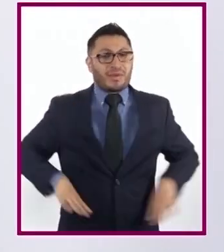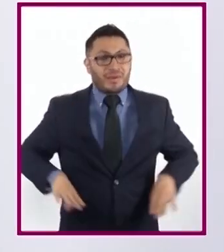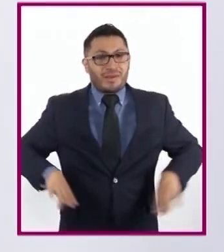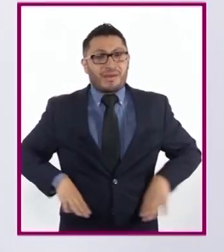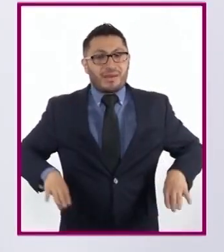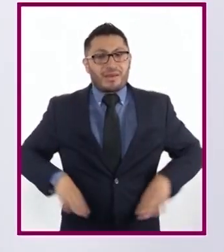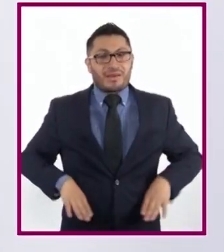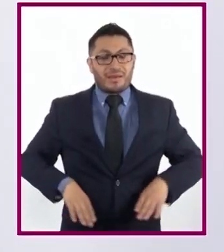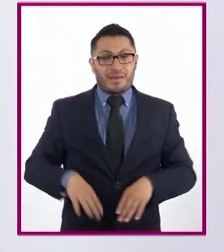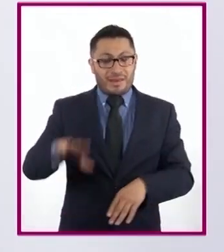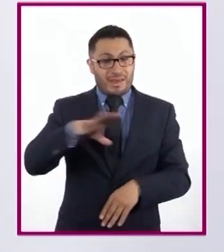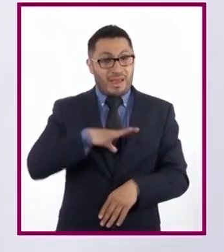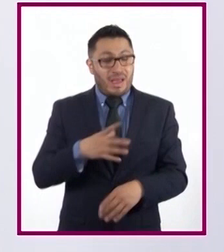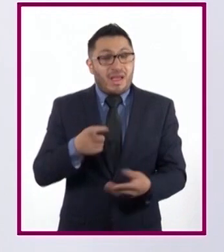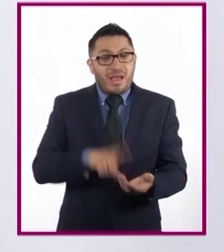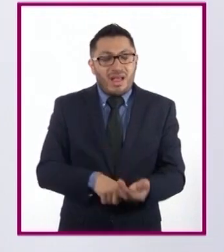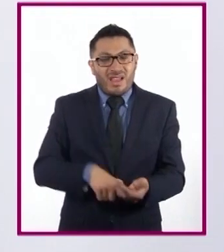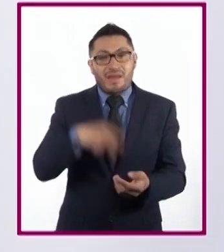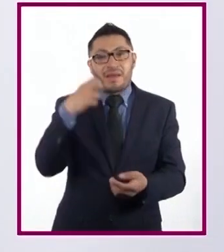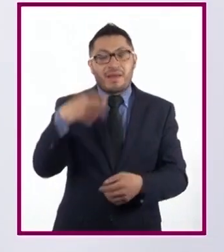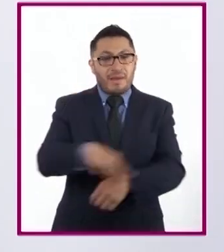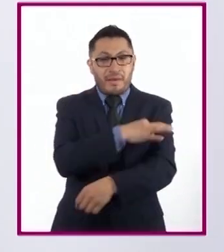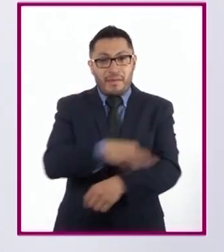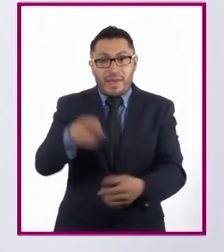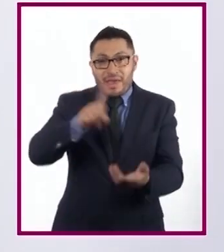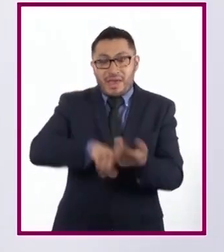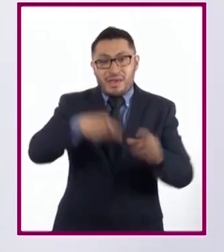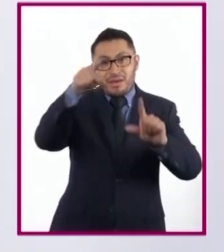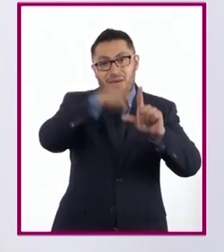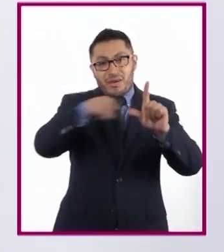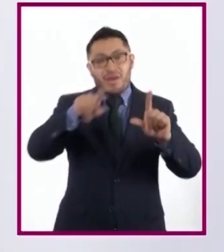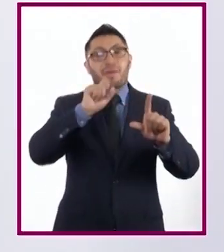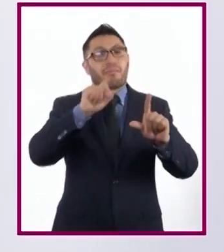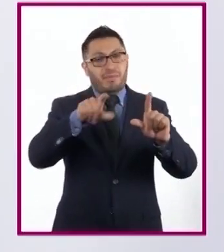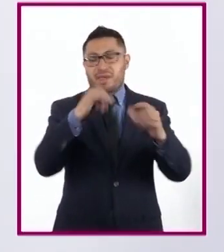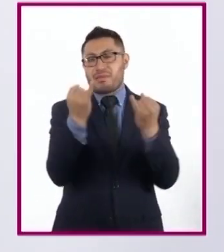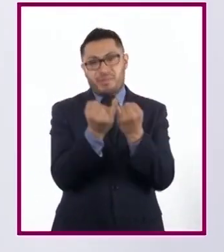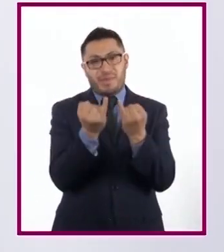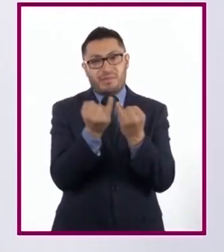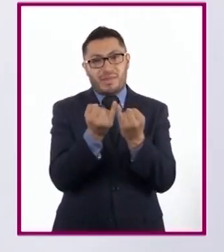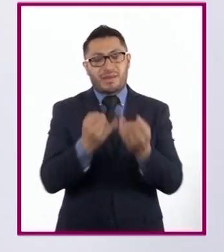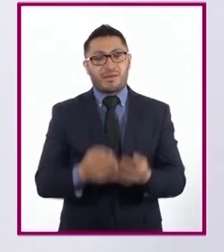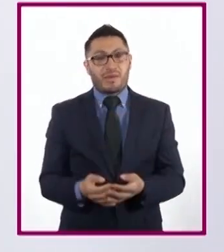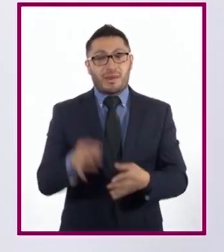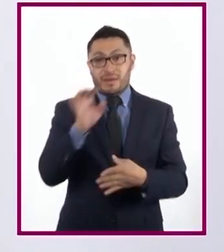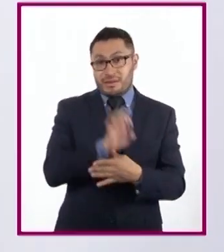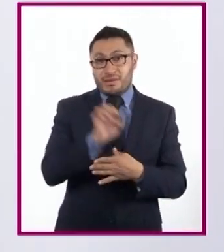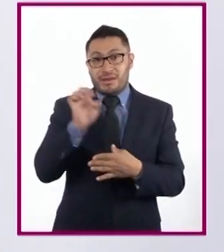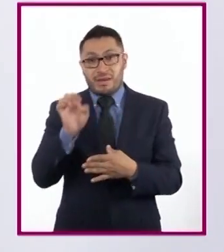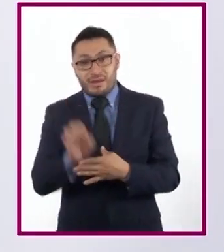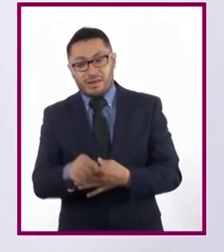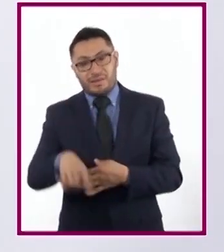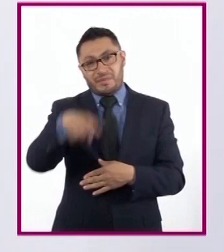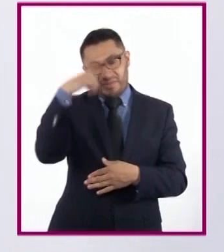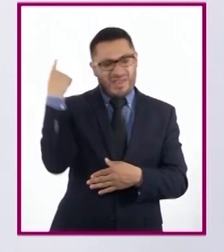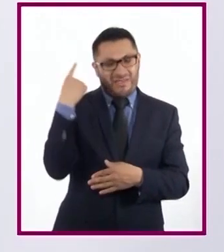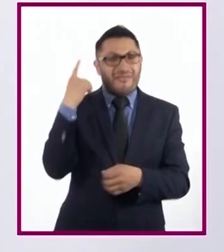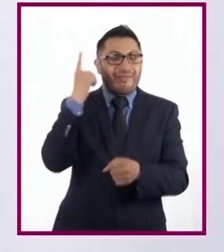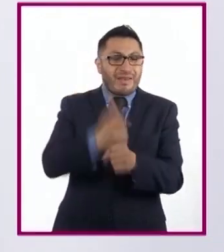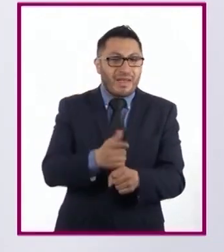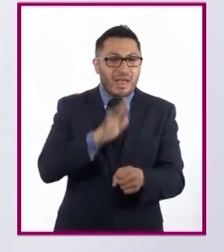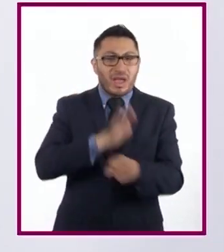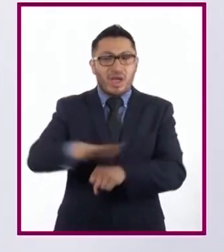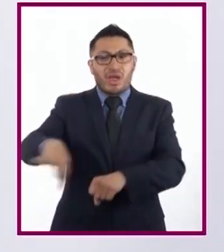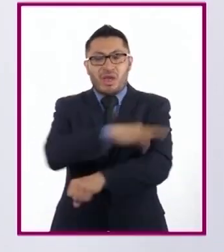característica con la que cuentan es que la medida de sus ángulos también es la misma. Por lo tanto, es sencillo calcular la